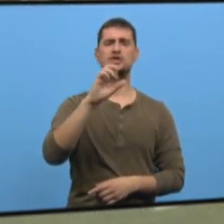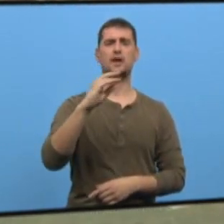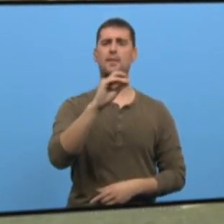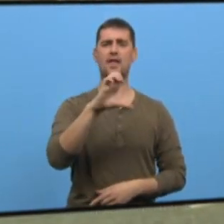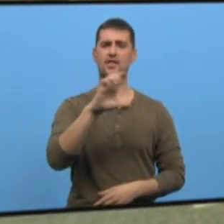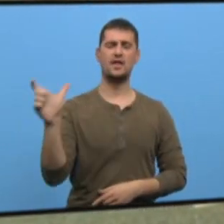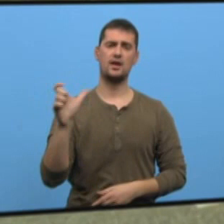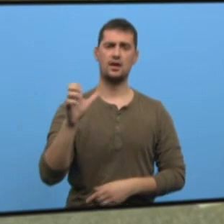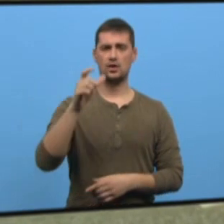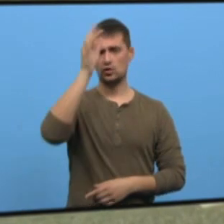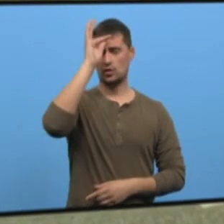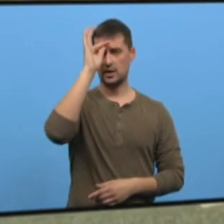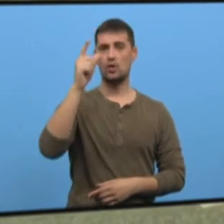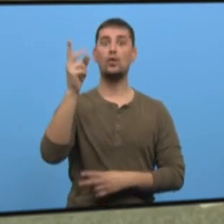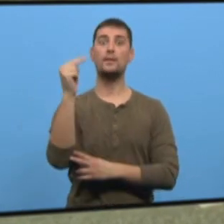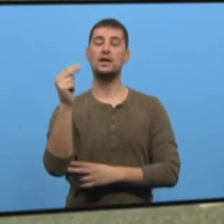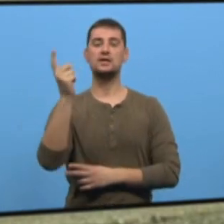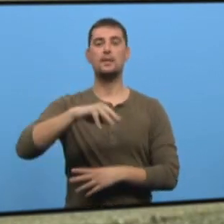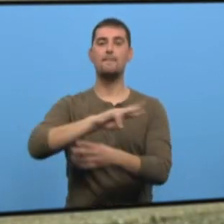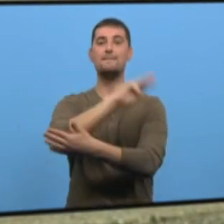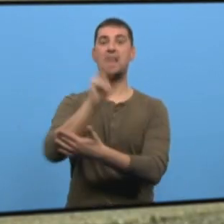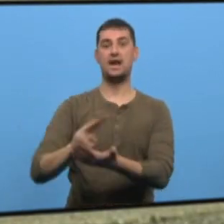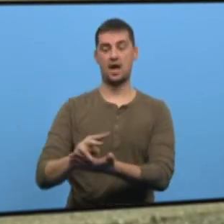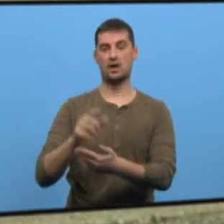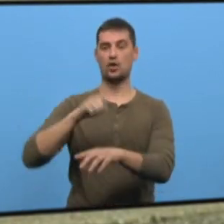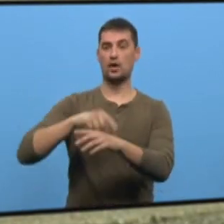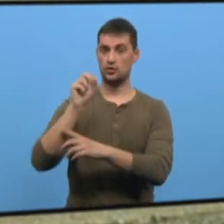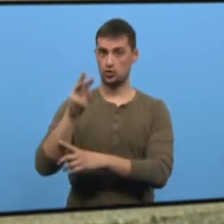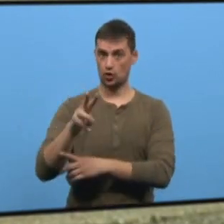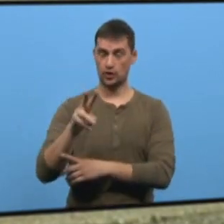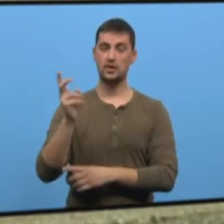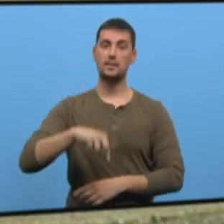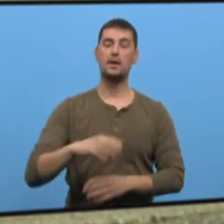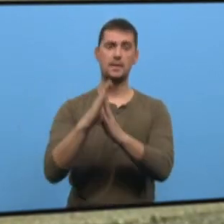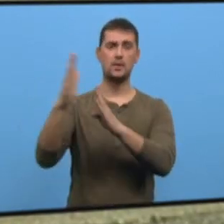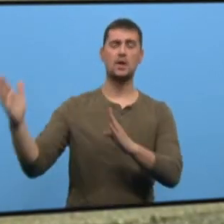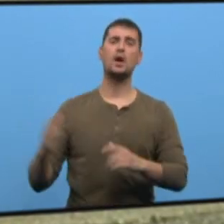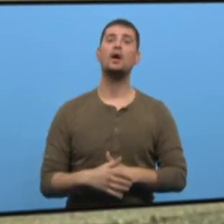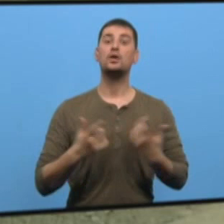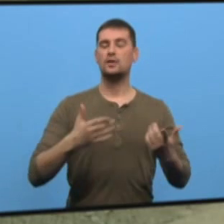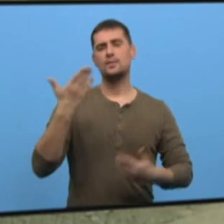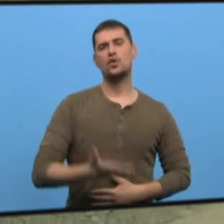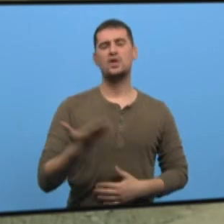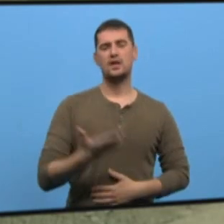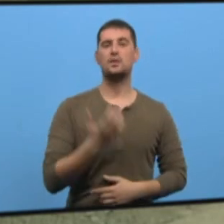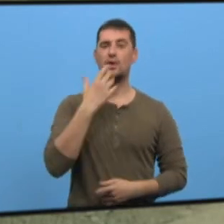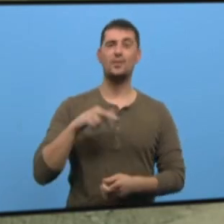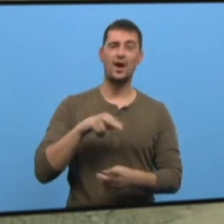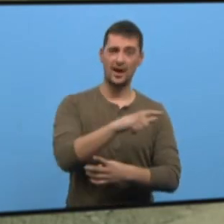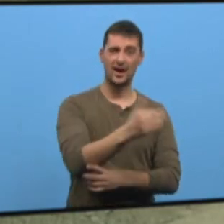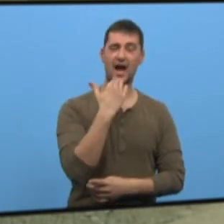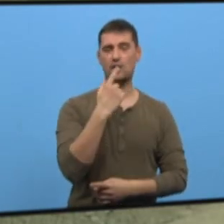12 na casa da cultura de meira incidir entreotros aspectos importancia de que cando camñ Estrada leven algú